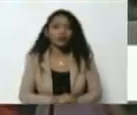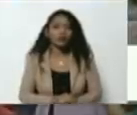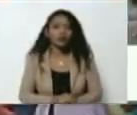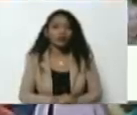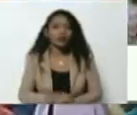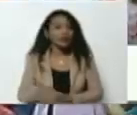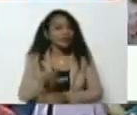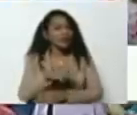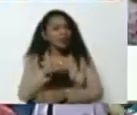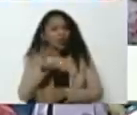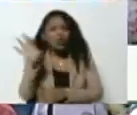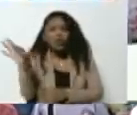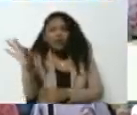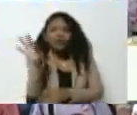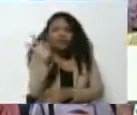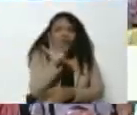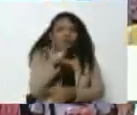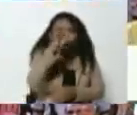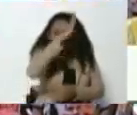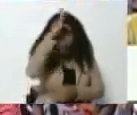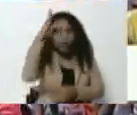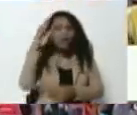¿De dónde lo sacaron, Diosdado?